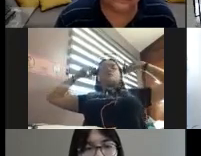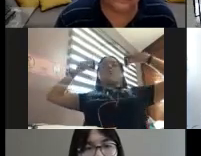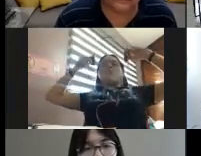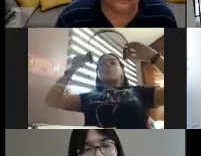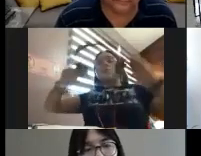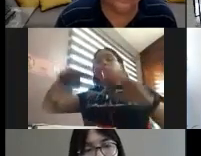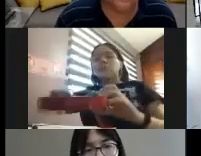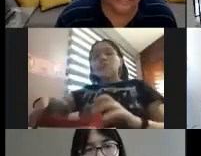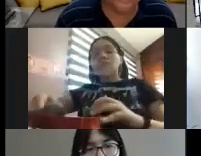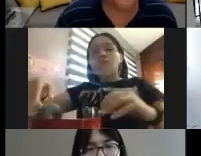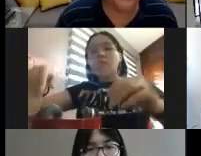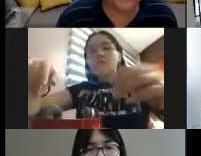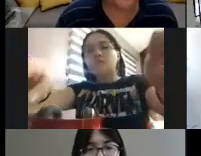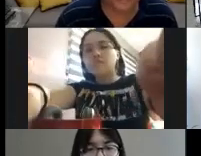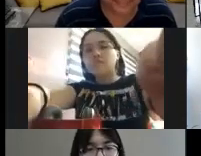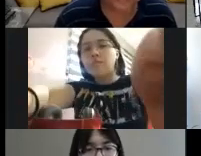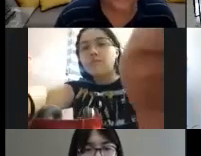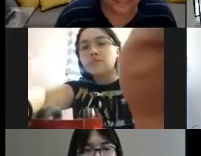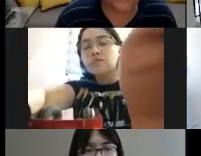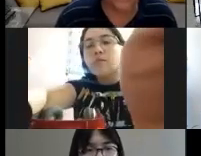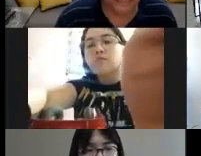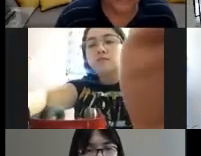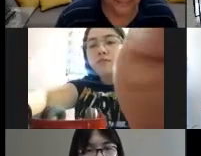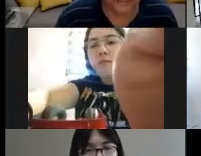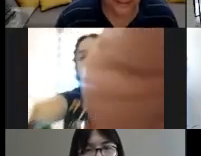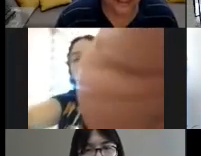Ok, gracias.